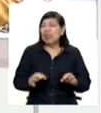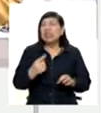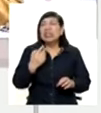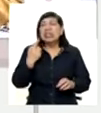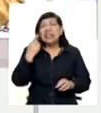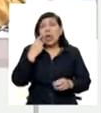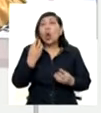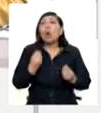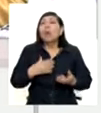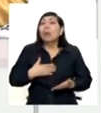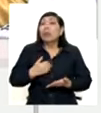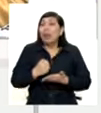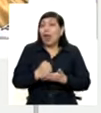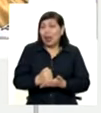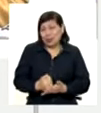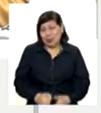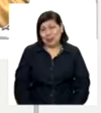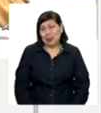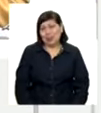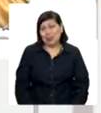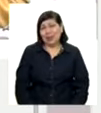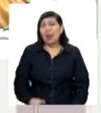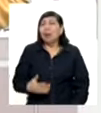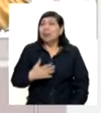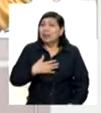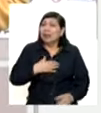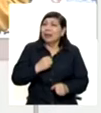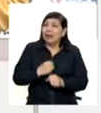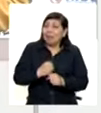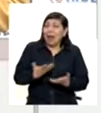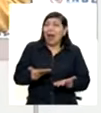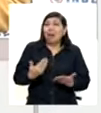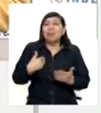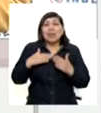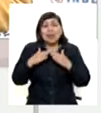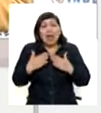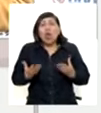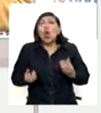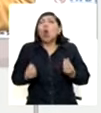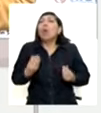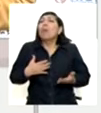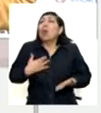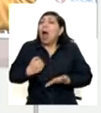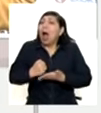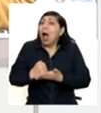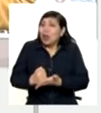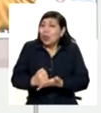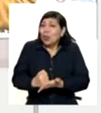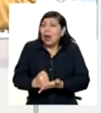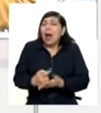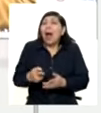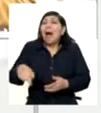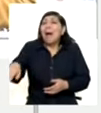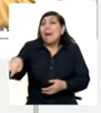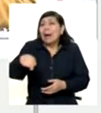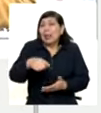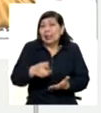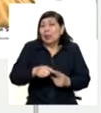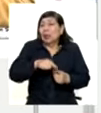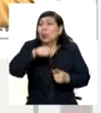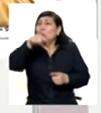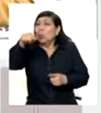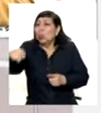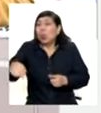conocer cómo podemos ayudar, ¿no? Desde nuestros trabajos, desde nuestras casas, cómo podemos canalizar esta ayuda hacia